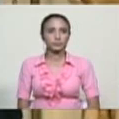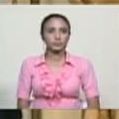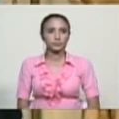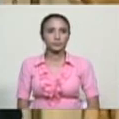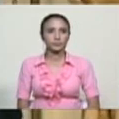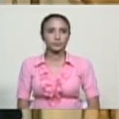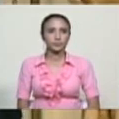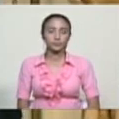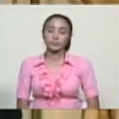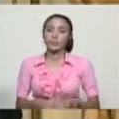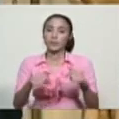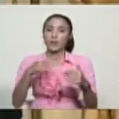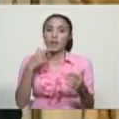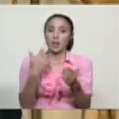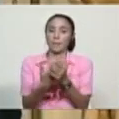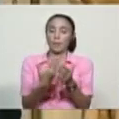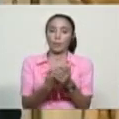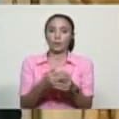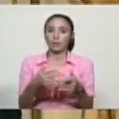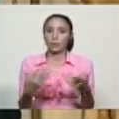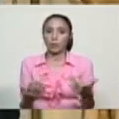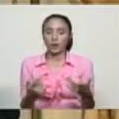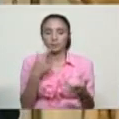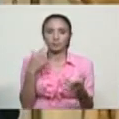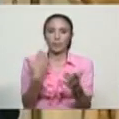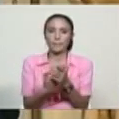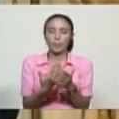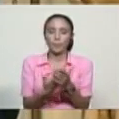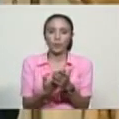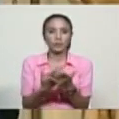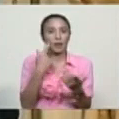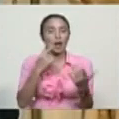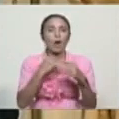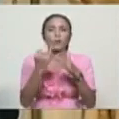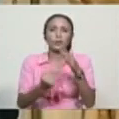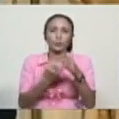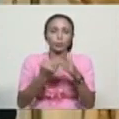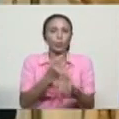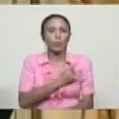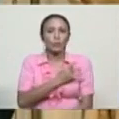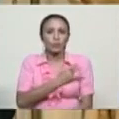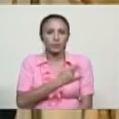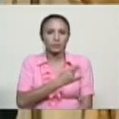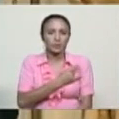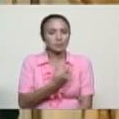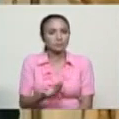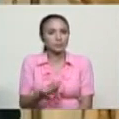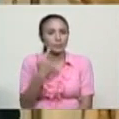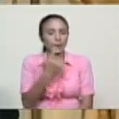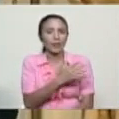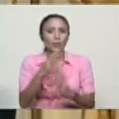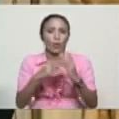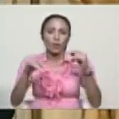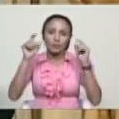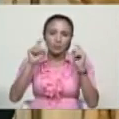la propuesta de la configuración de un instituto para la